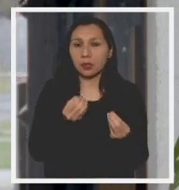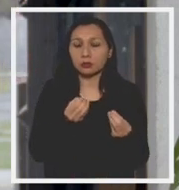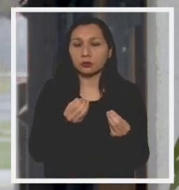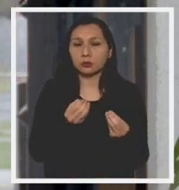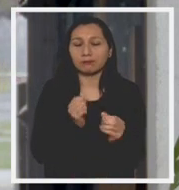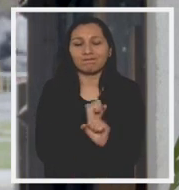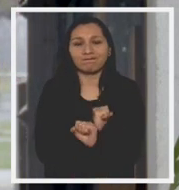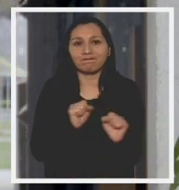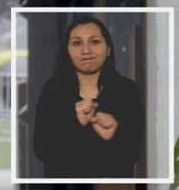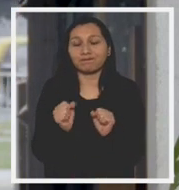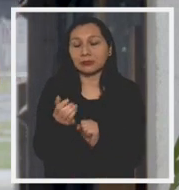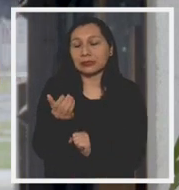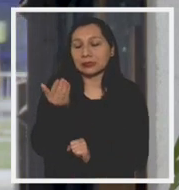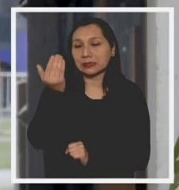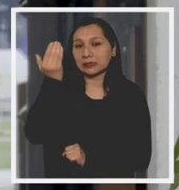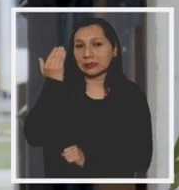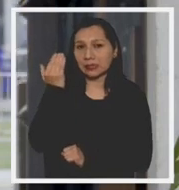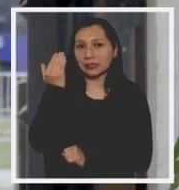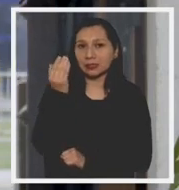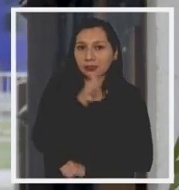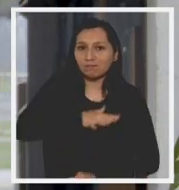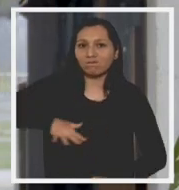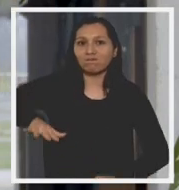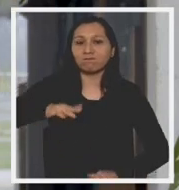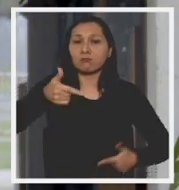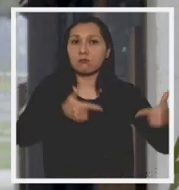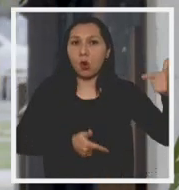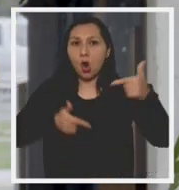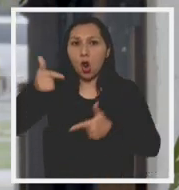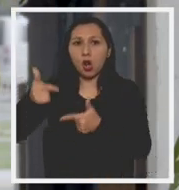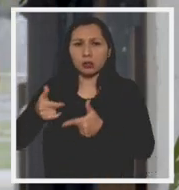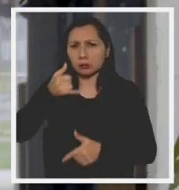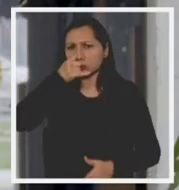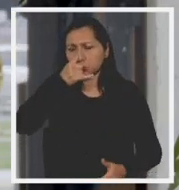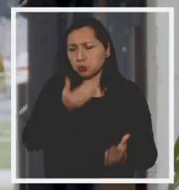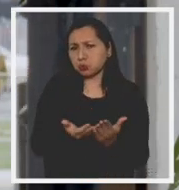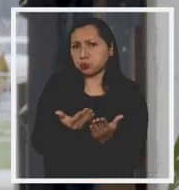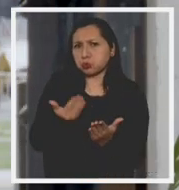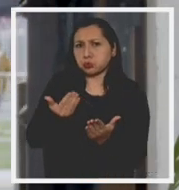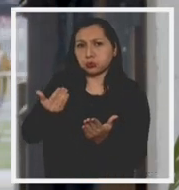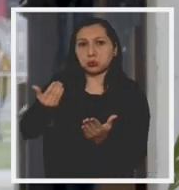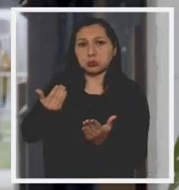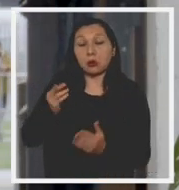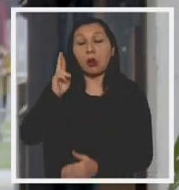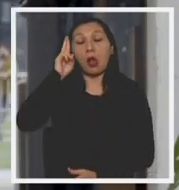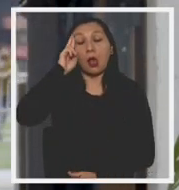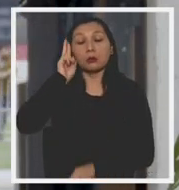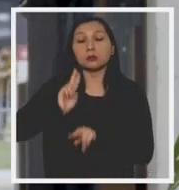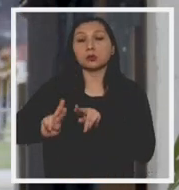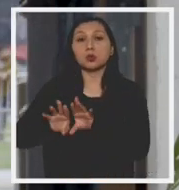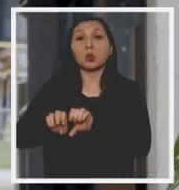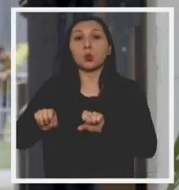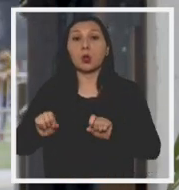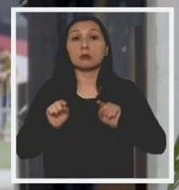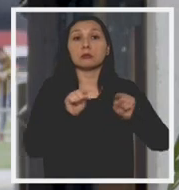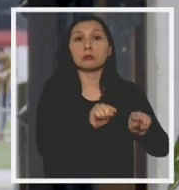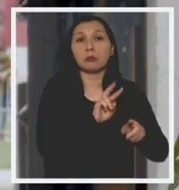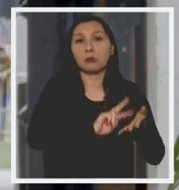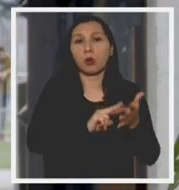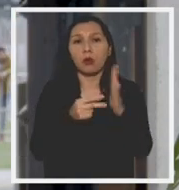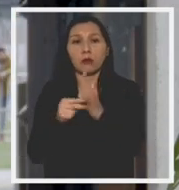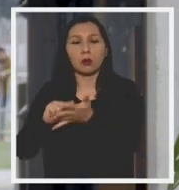por la incapacidad que tuvimos en el mundo político de, durante mucho tiempo, acordar soluciones para estos